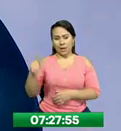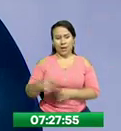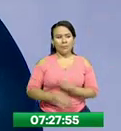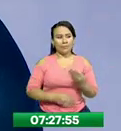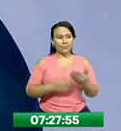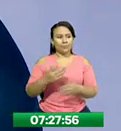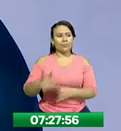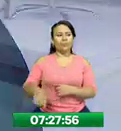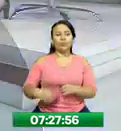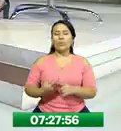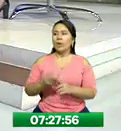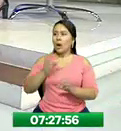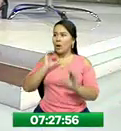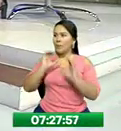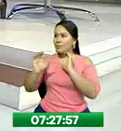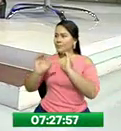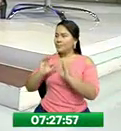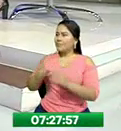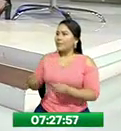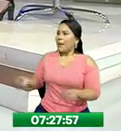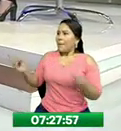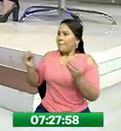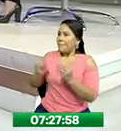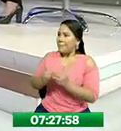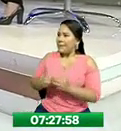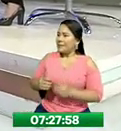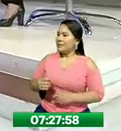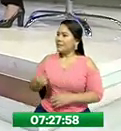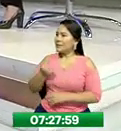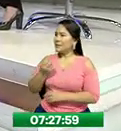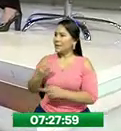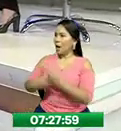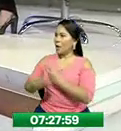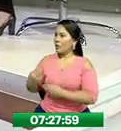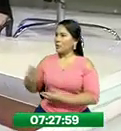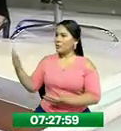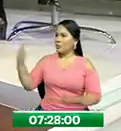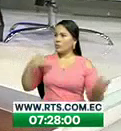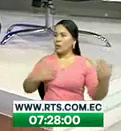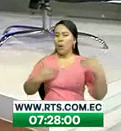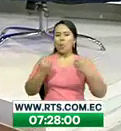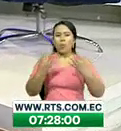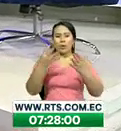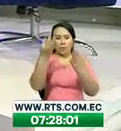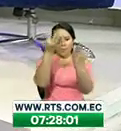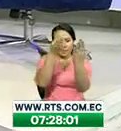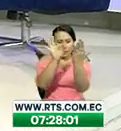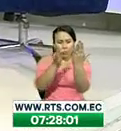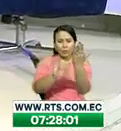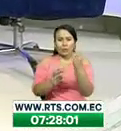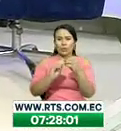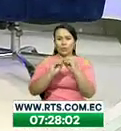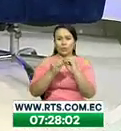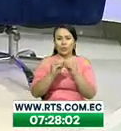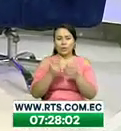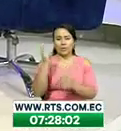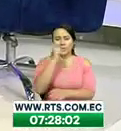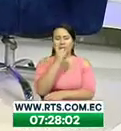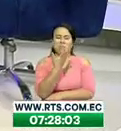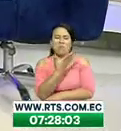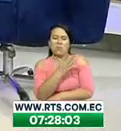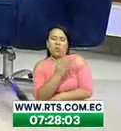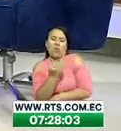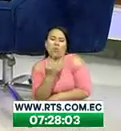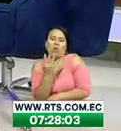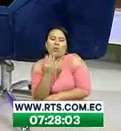Y cuando hablamos de que se requiere mucho más para inversión, ¿hay una proyección de cuánto es lo que se requeriría numéricamente hablando, un estimado o